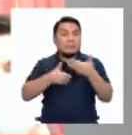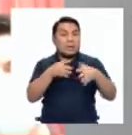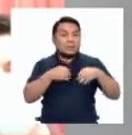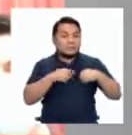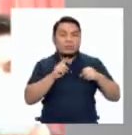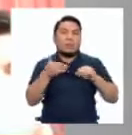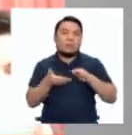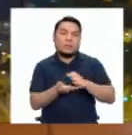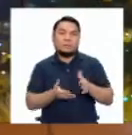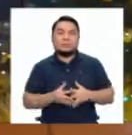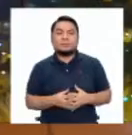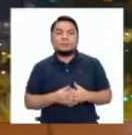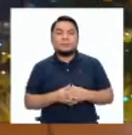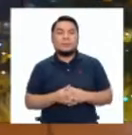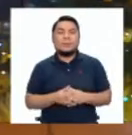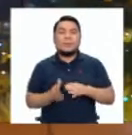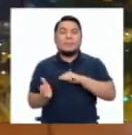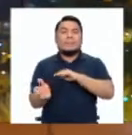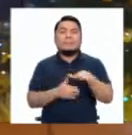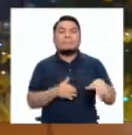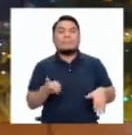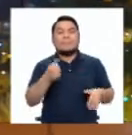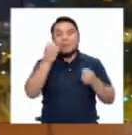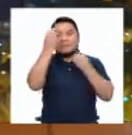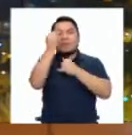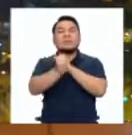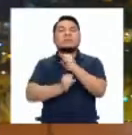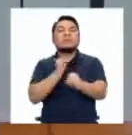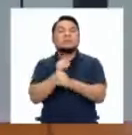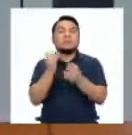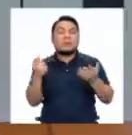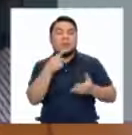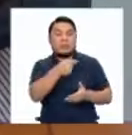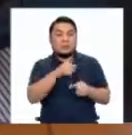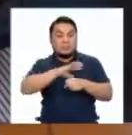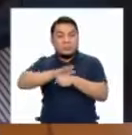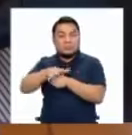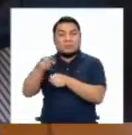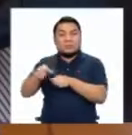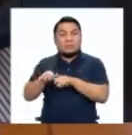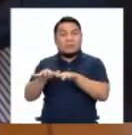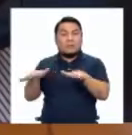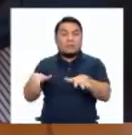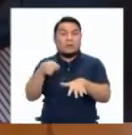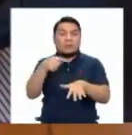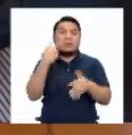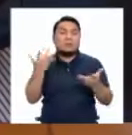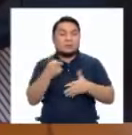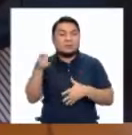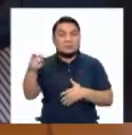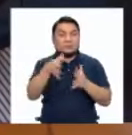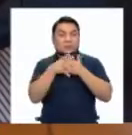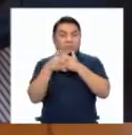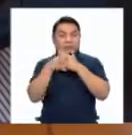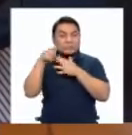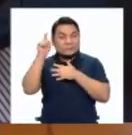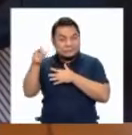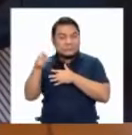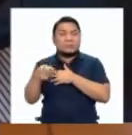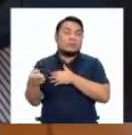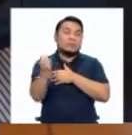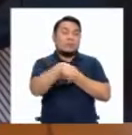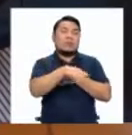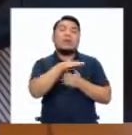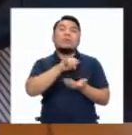procedencia. Vamos con información internacional. Mientras el COVID-19 avanza en el sur y oeste de los Estados Unidos, en Nueva